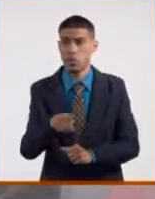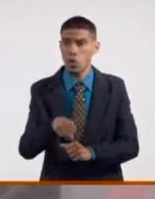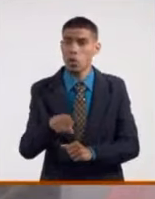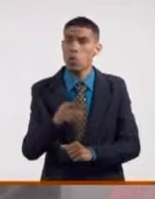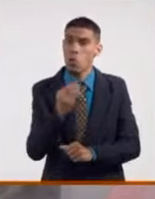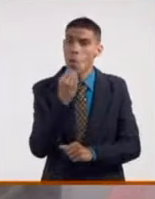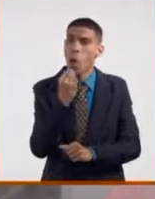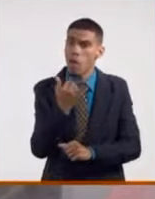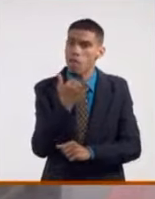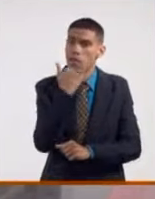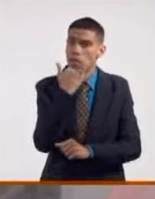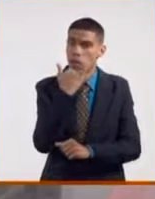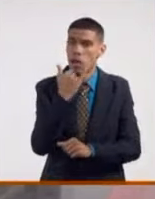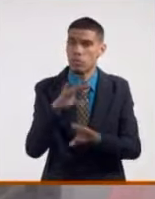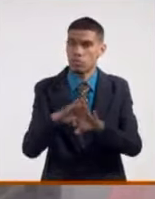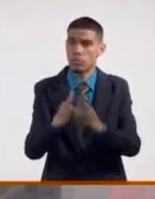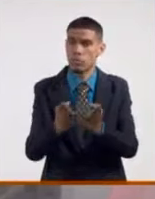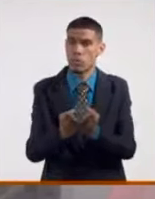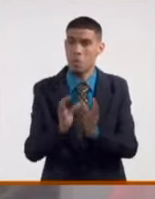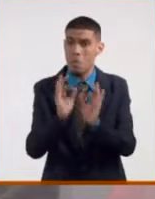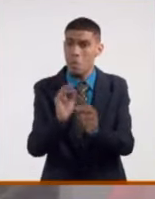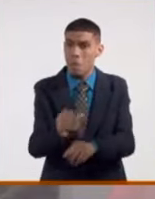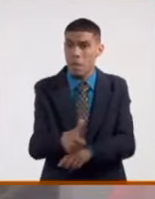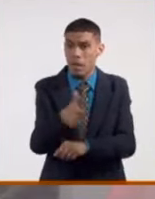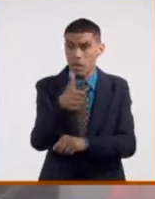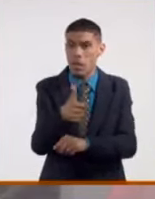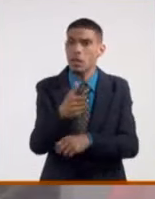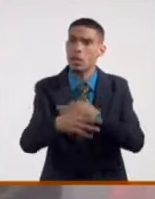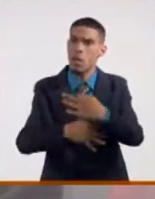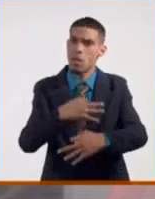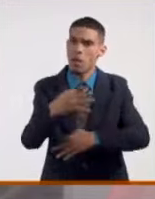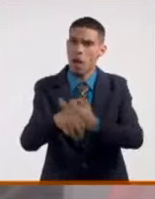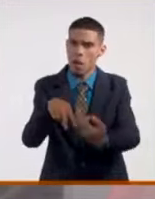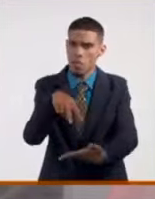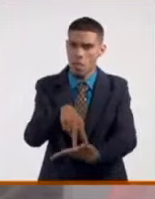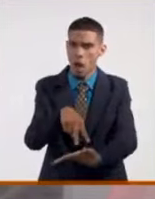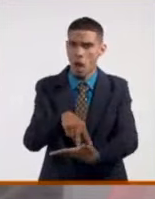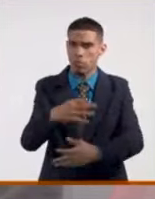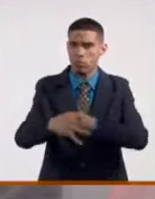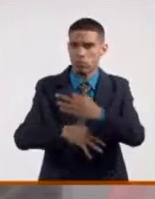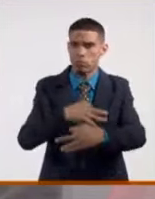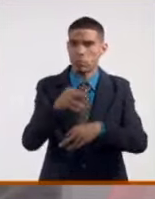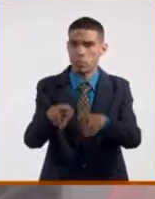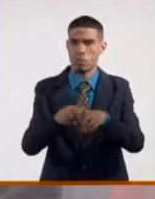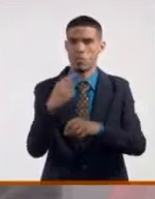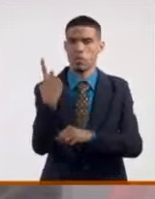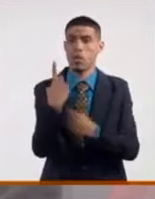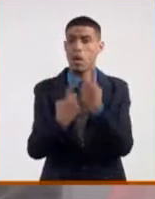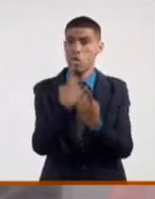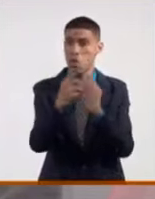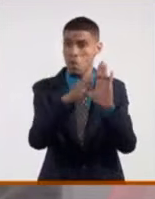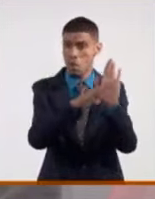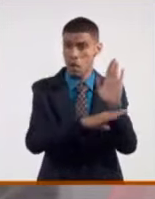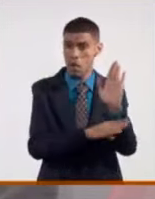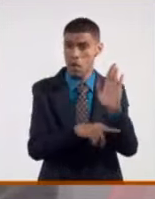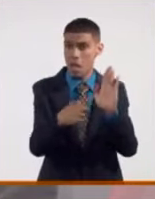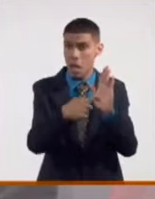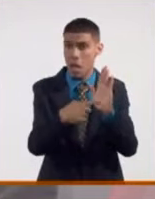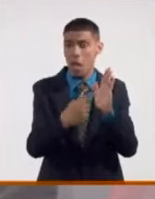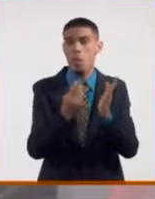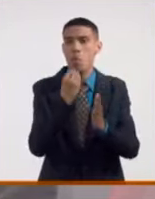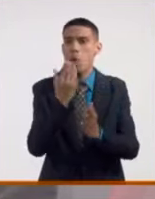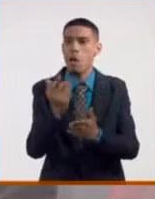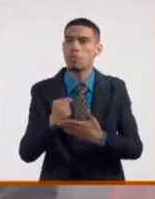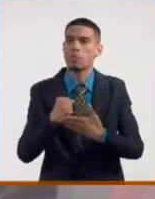afectando el consumo puede ser el propio presidente lo planteaba en su intervención hay medidas que en lo más inmediato pueden incluso acentuar